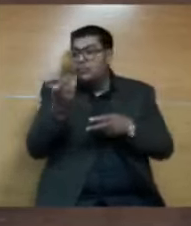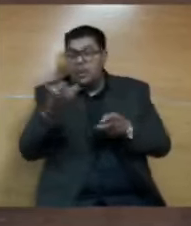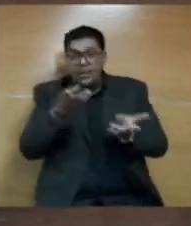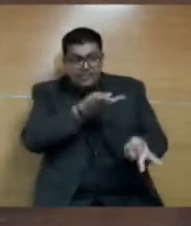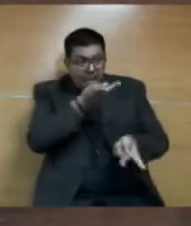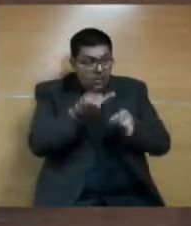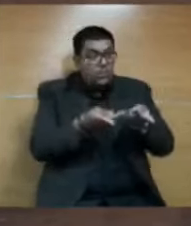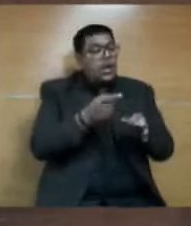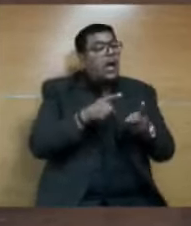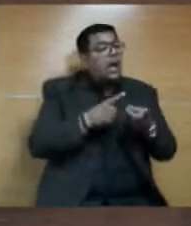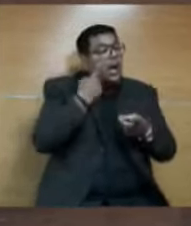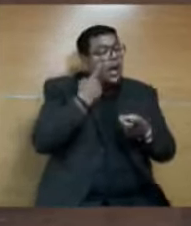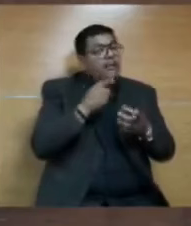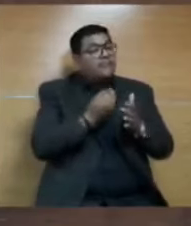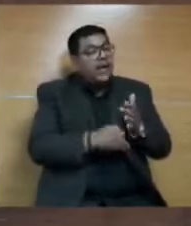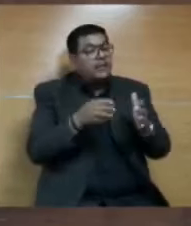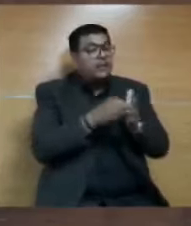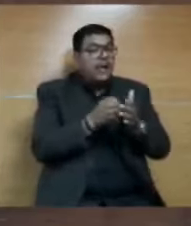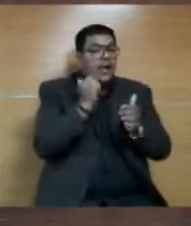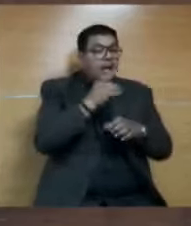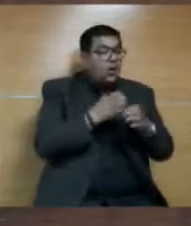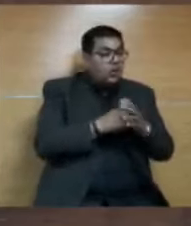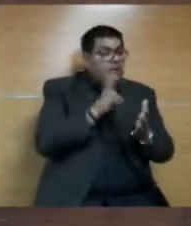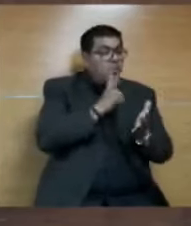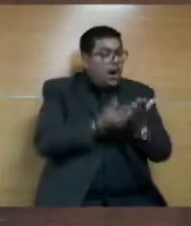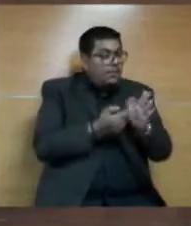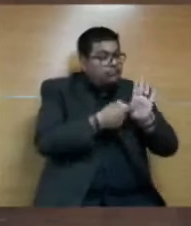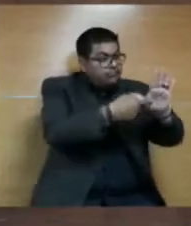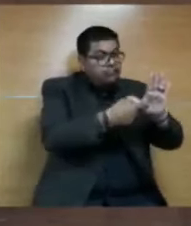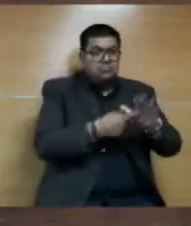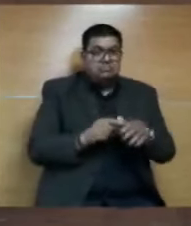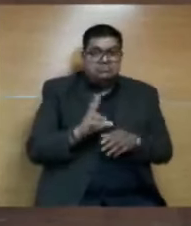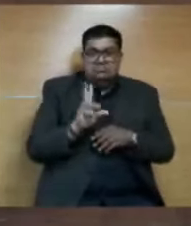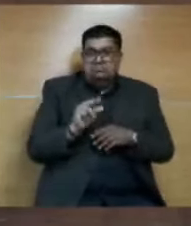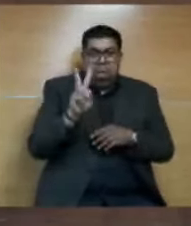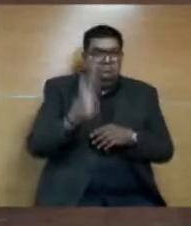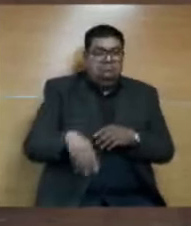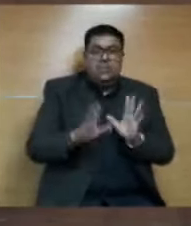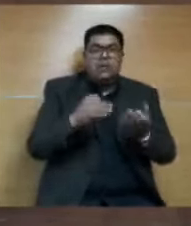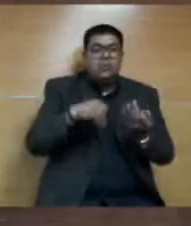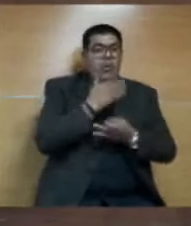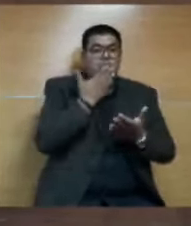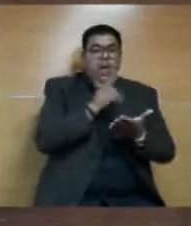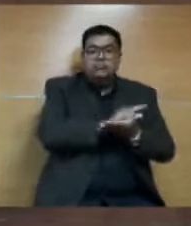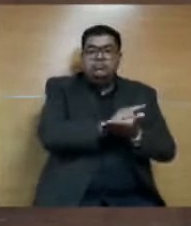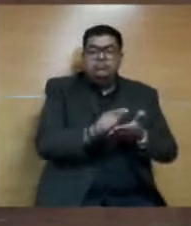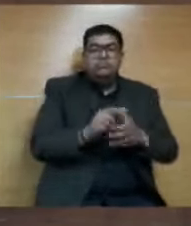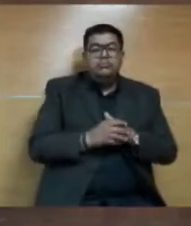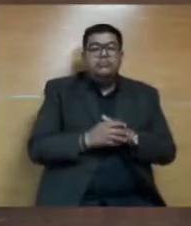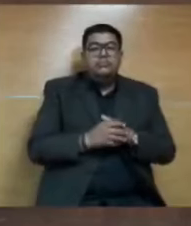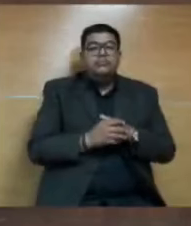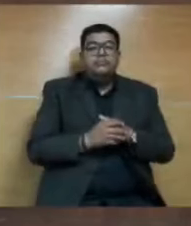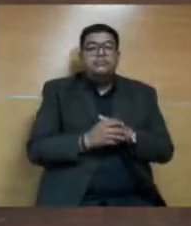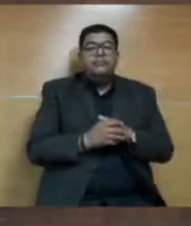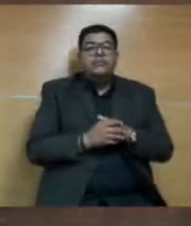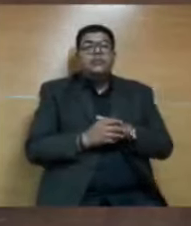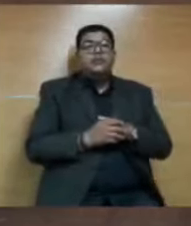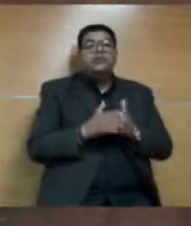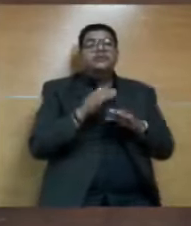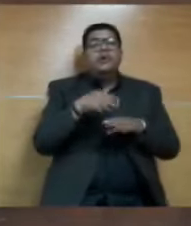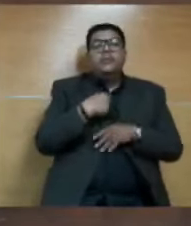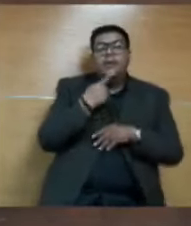de los paquetes ni se hizo constar alguna evidencia de que estuvieran abiertos y hubieran sido manipulados. Con relación